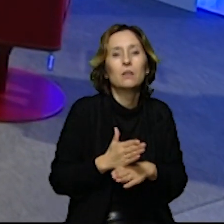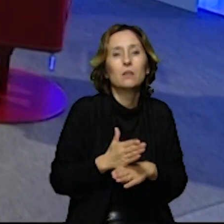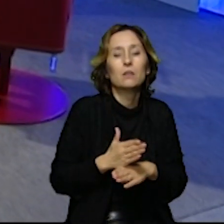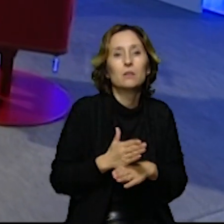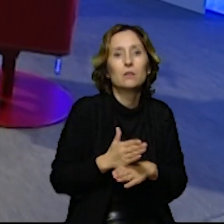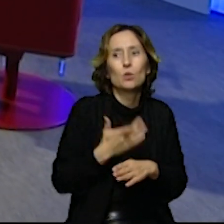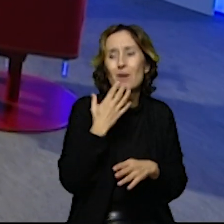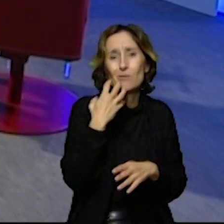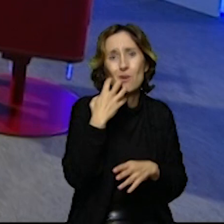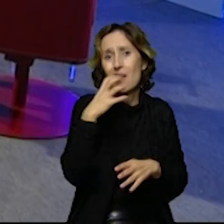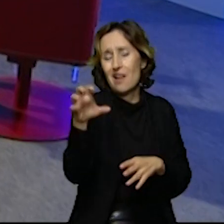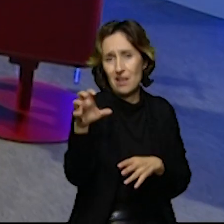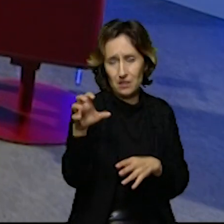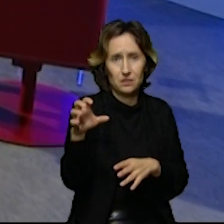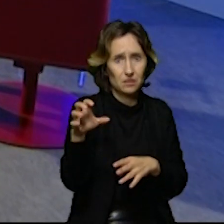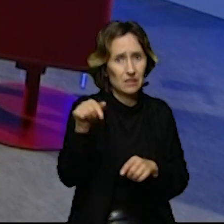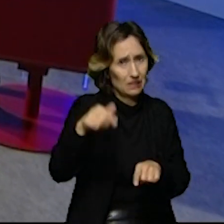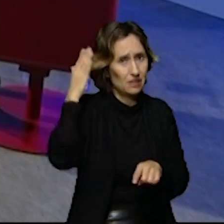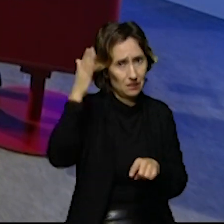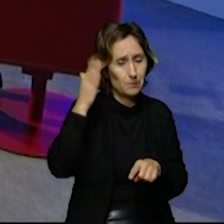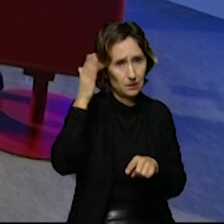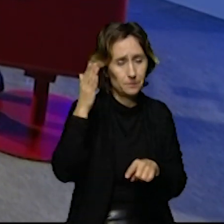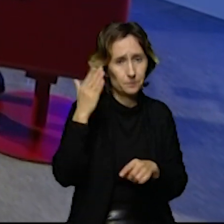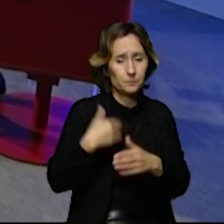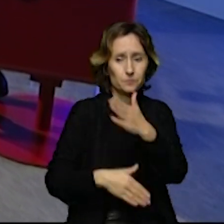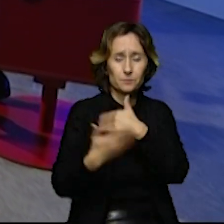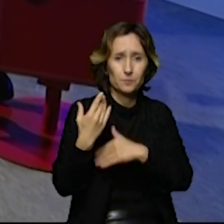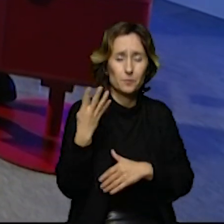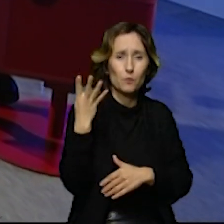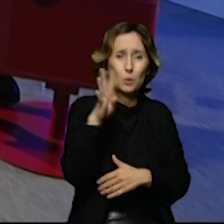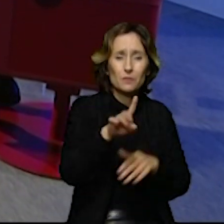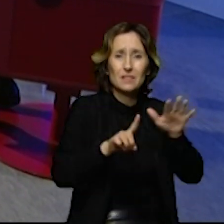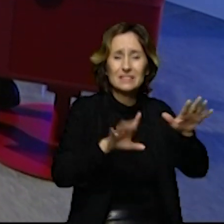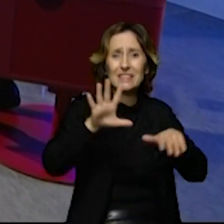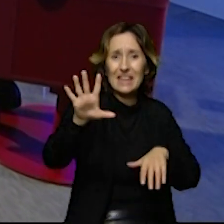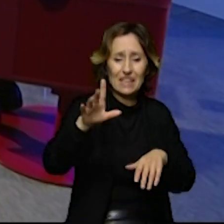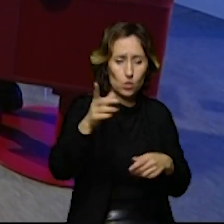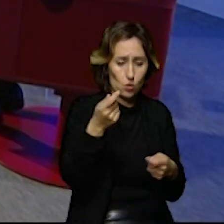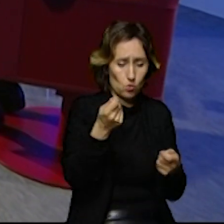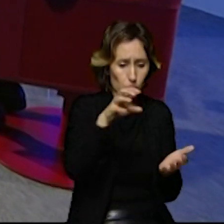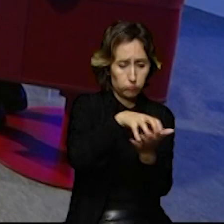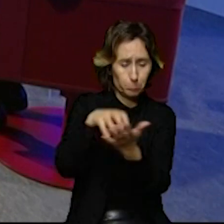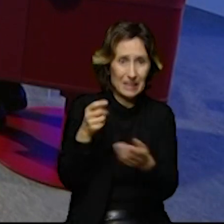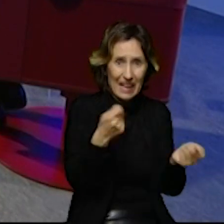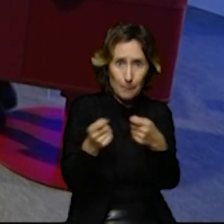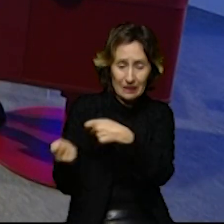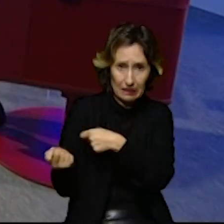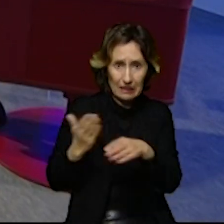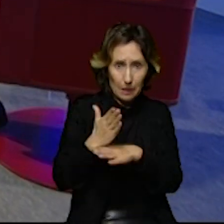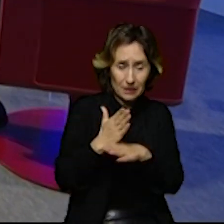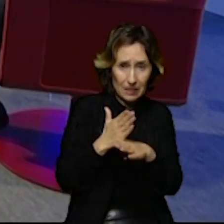especie de socorro, de SOS en Navarra. Había más de 465 carpinterías antes de la crisis y hoy hay